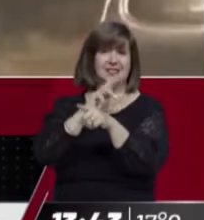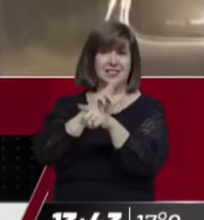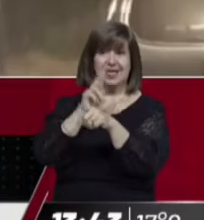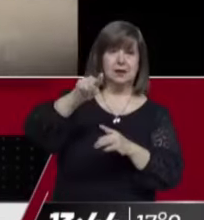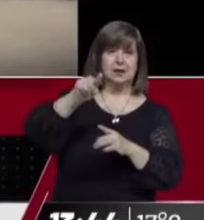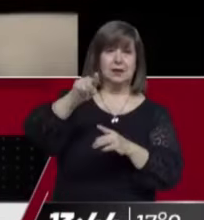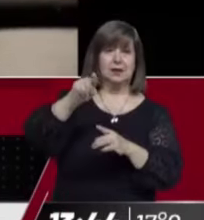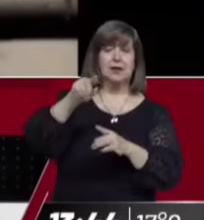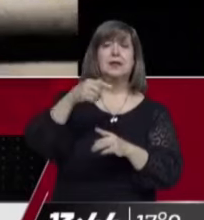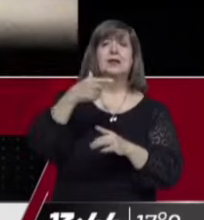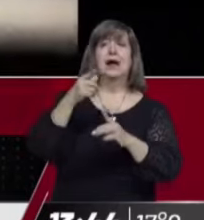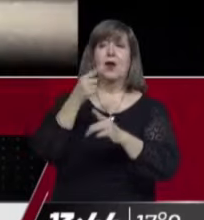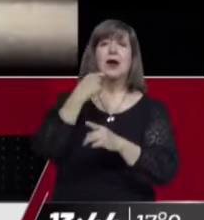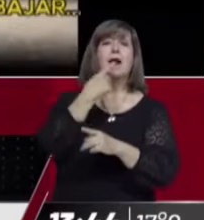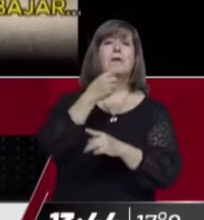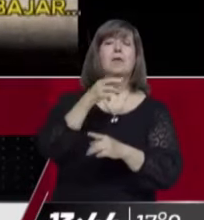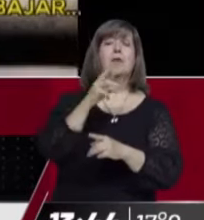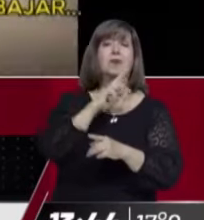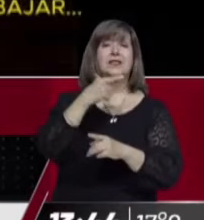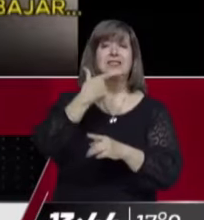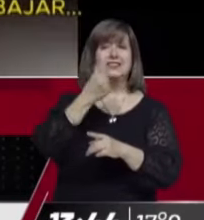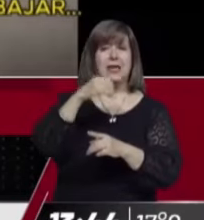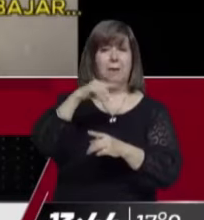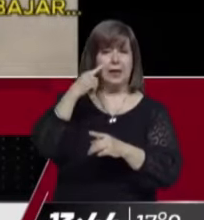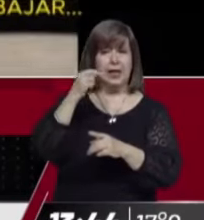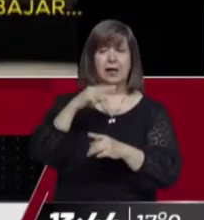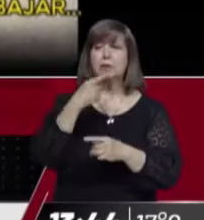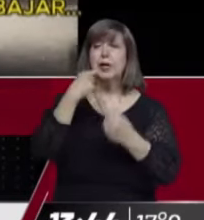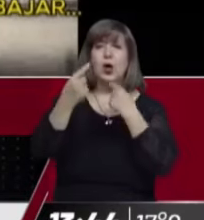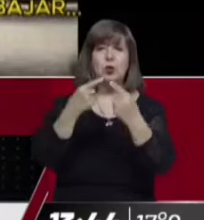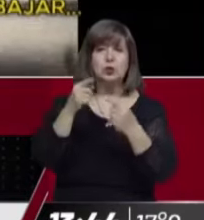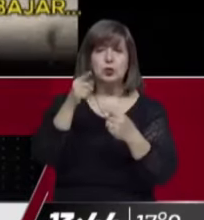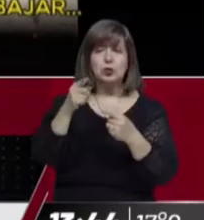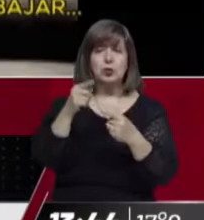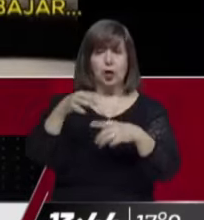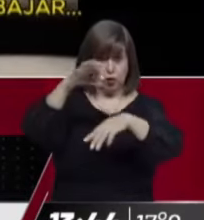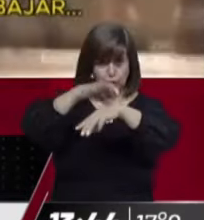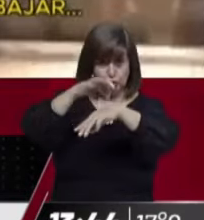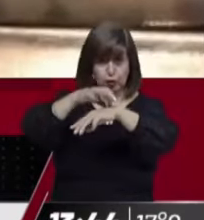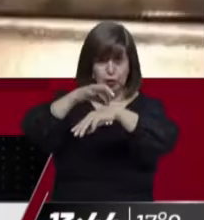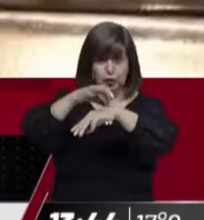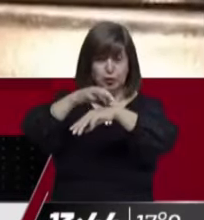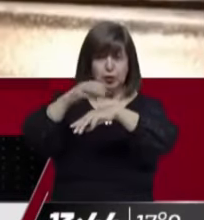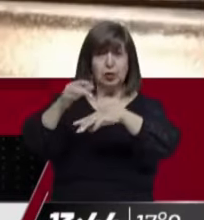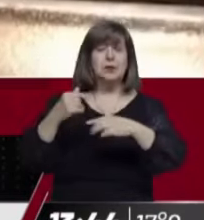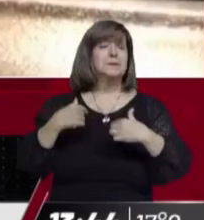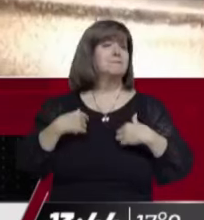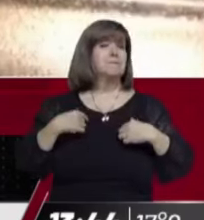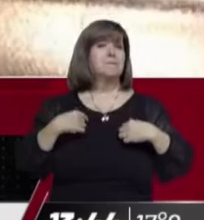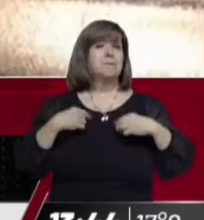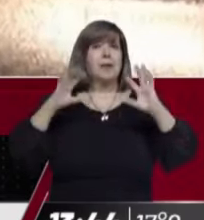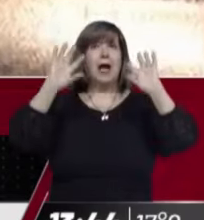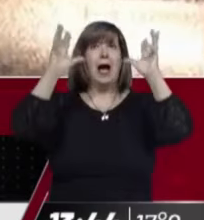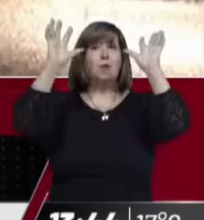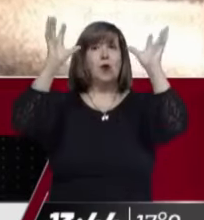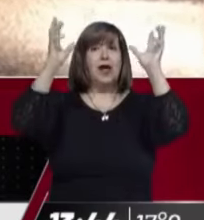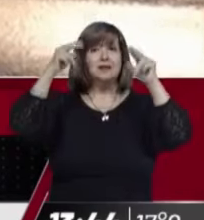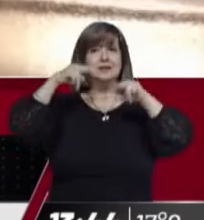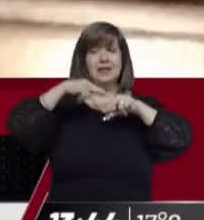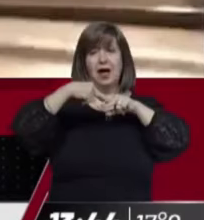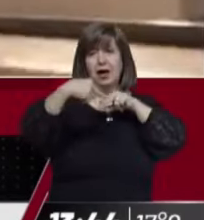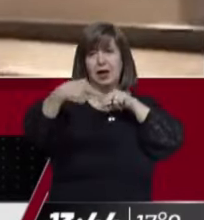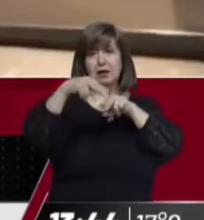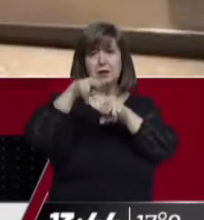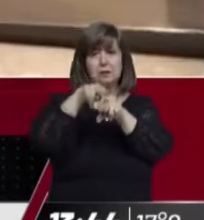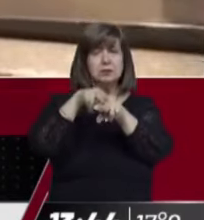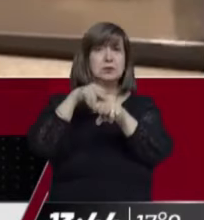varios samira el médico te ha visto Hay algún diagnóstico no la ambulancia me revisó dijo que no veía que tuviera